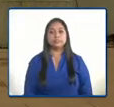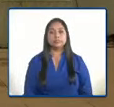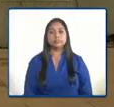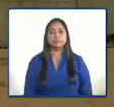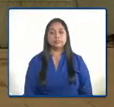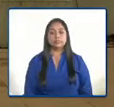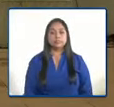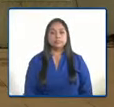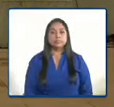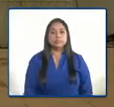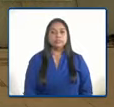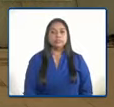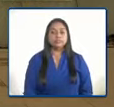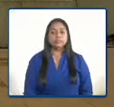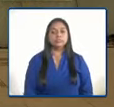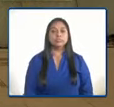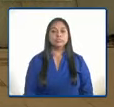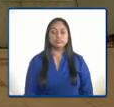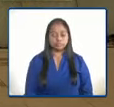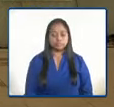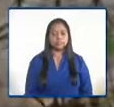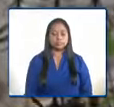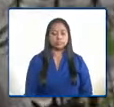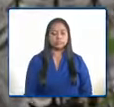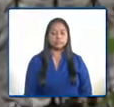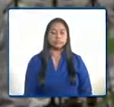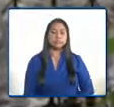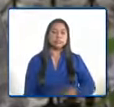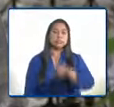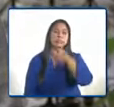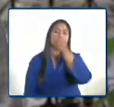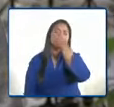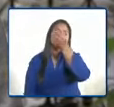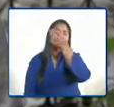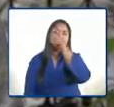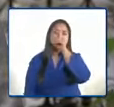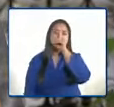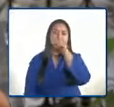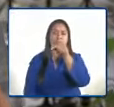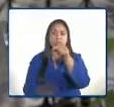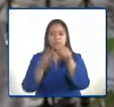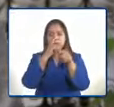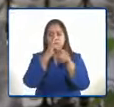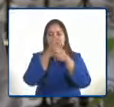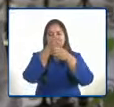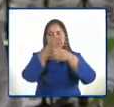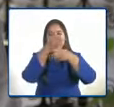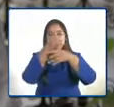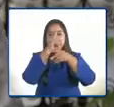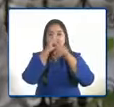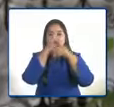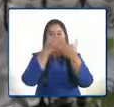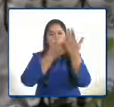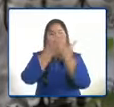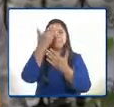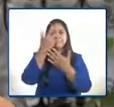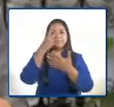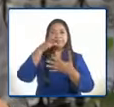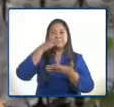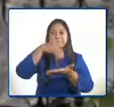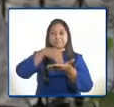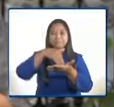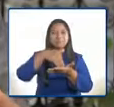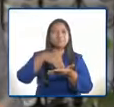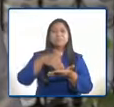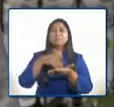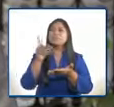Gracias, buenos días. Y regresando a una información que estaba dando al principio de la construcción del nuevo centro, solo recuérdeme en qué lugares